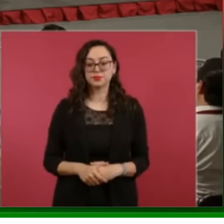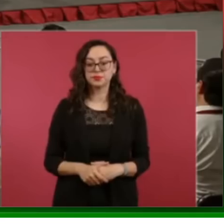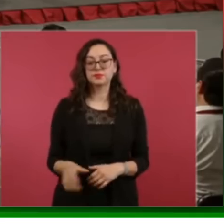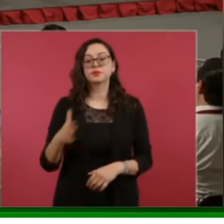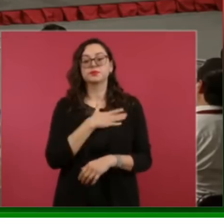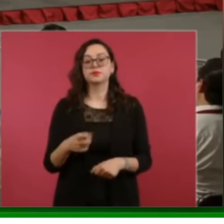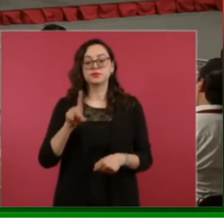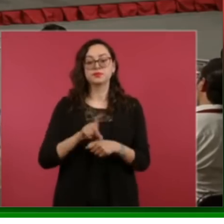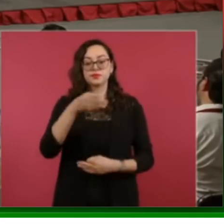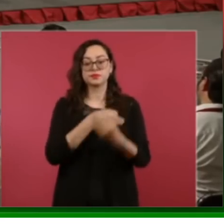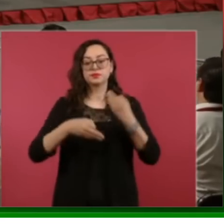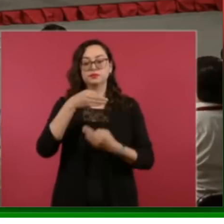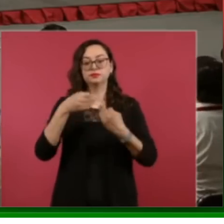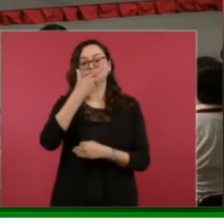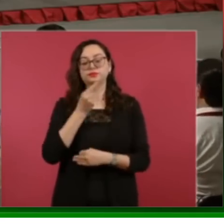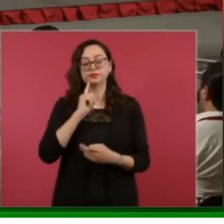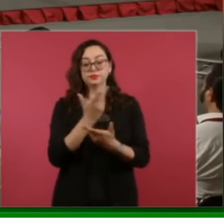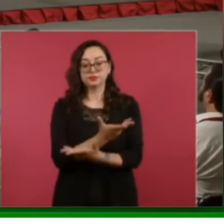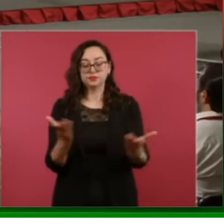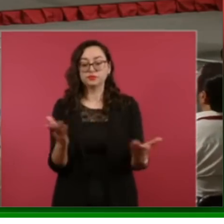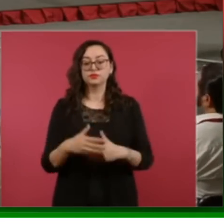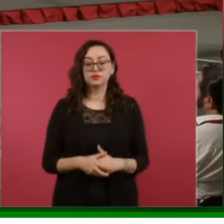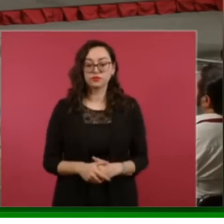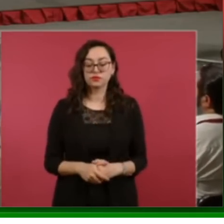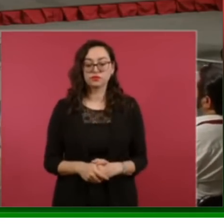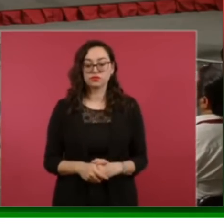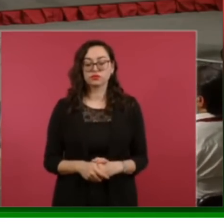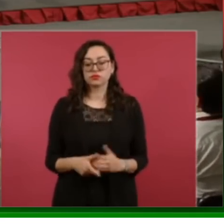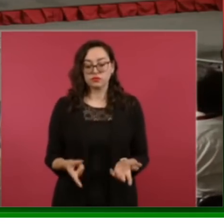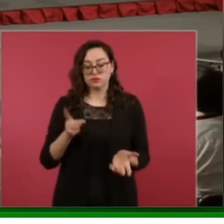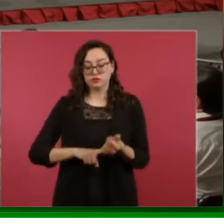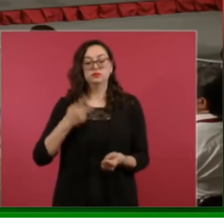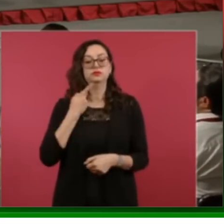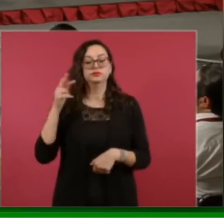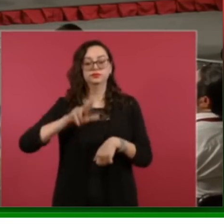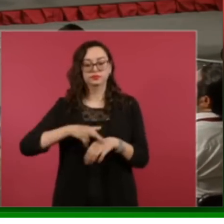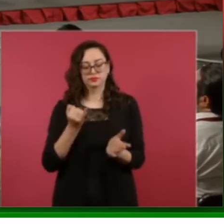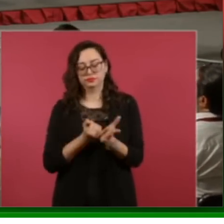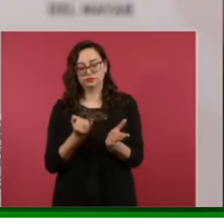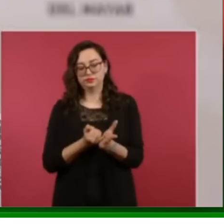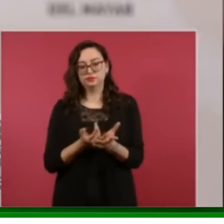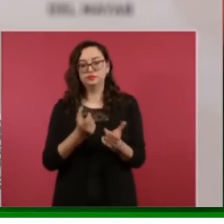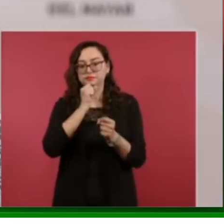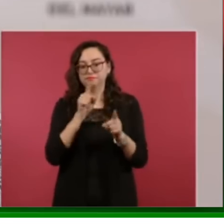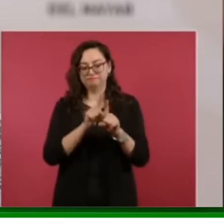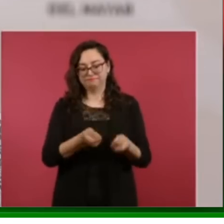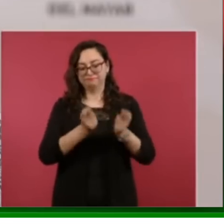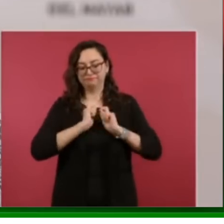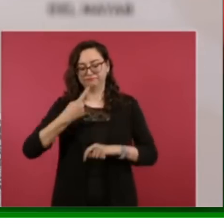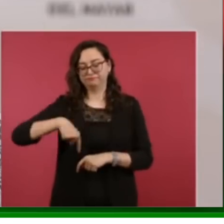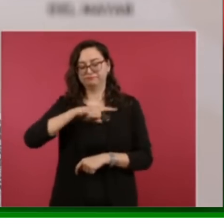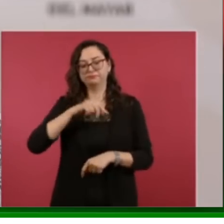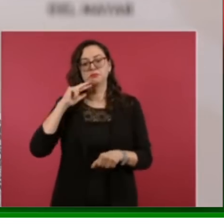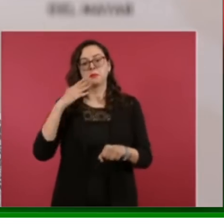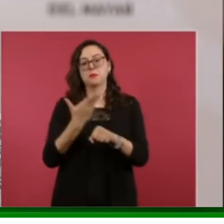Buenos días a todas y a todos. Por lo que respecta a la Procuraduría Fiscal de la Federación y en el ámbito de las atribuciones legales y técnicas